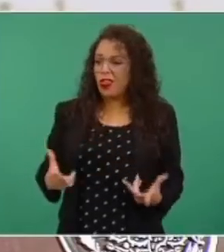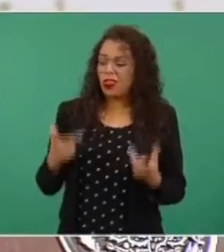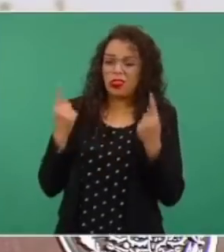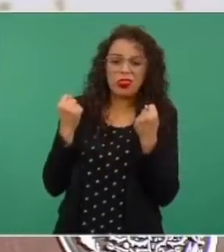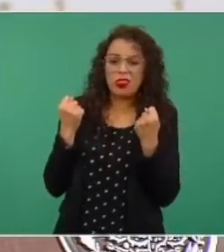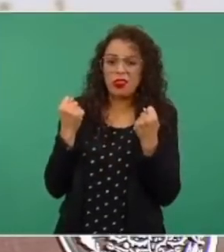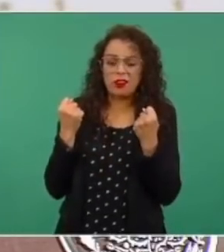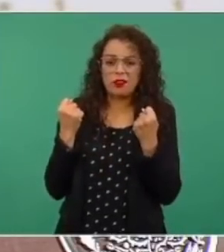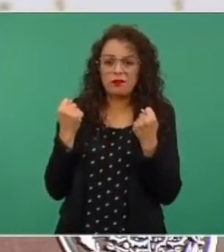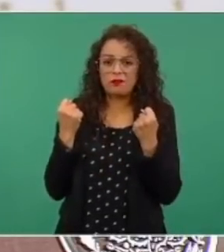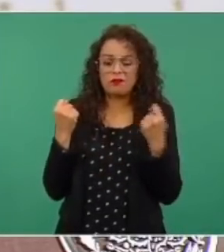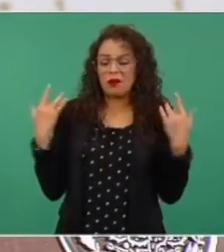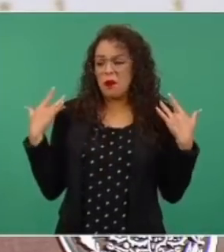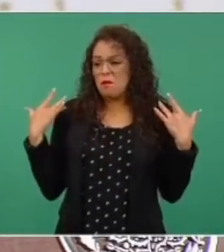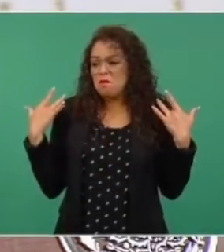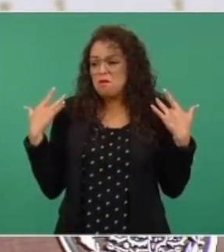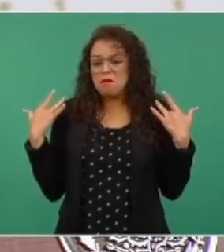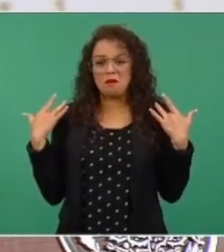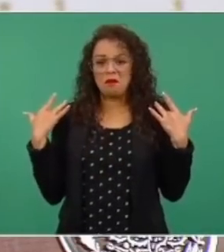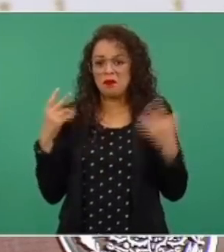pueblo.